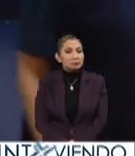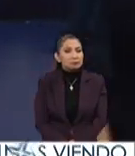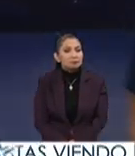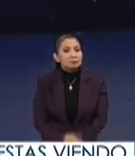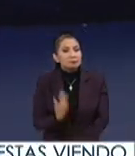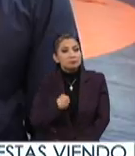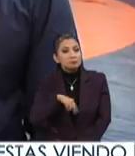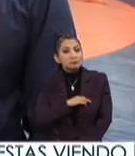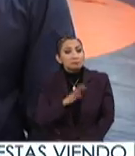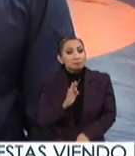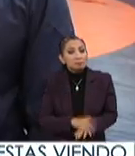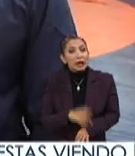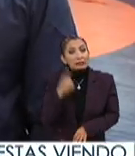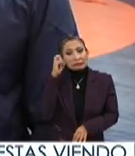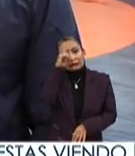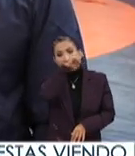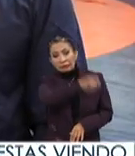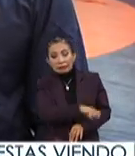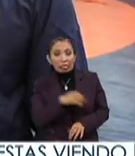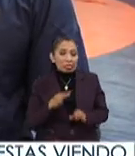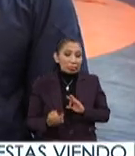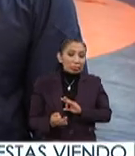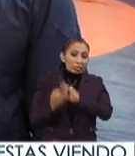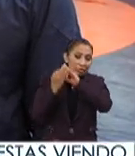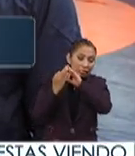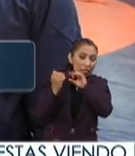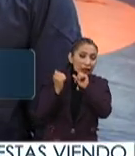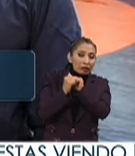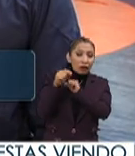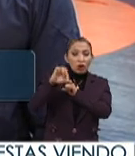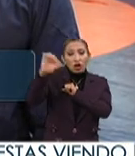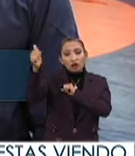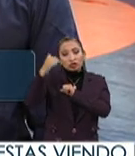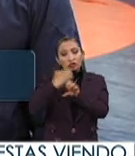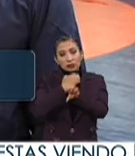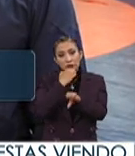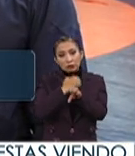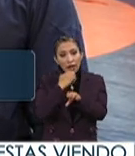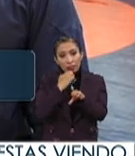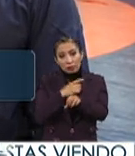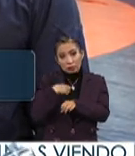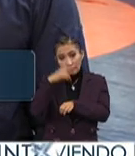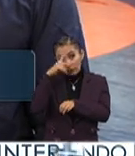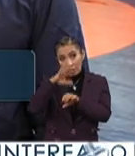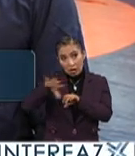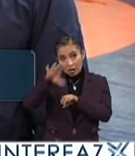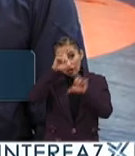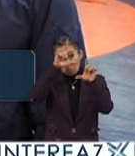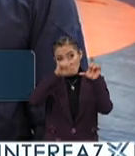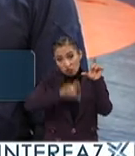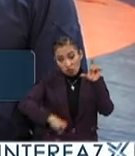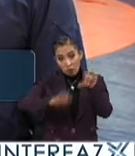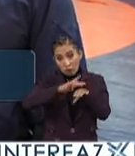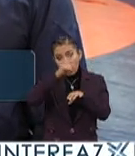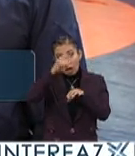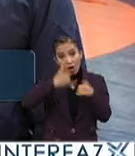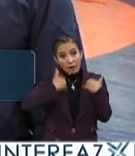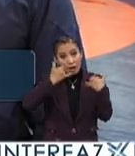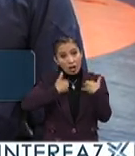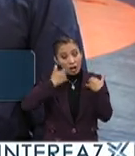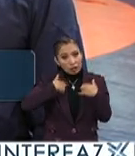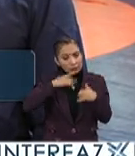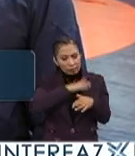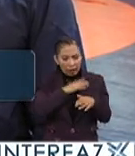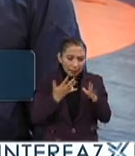Para nosotros cada vez es más difícil enfrentarnos con los otros estados de la República, ya que los muchachos tienen